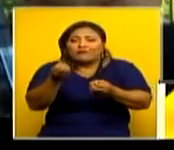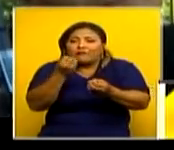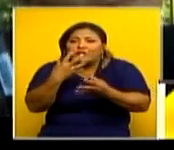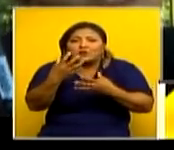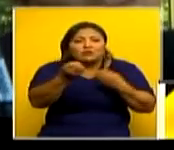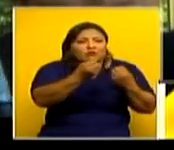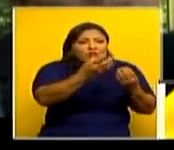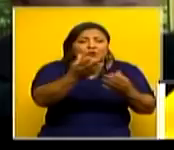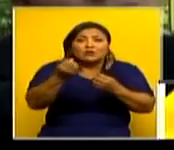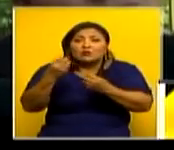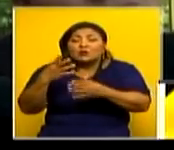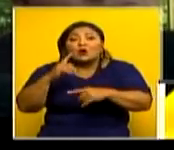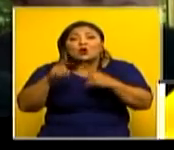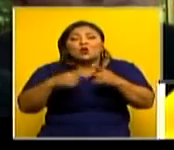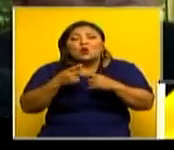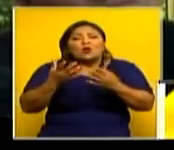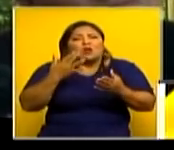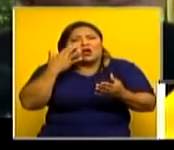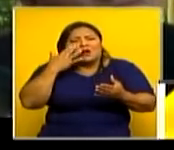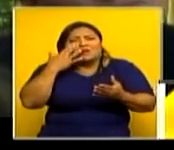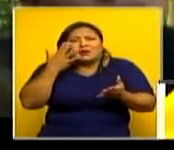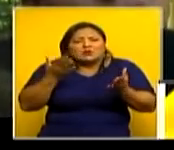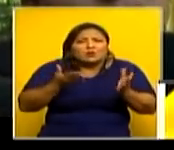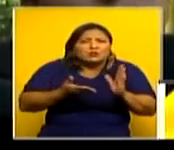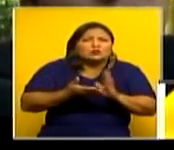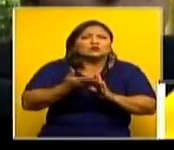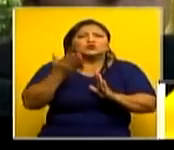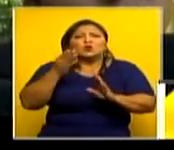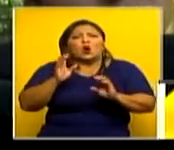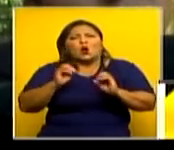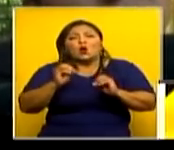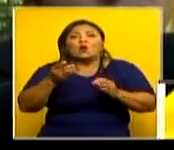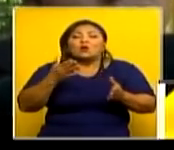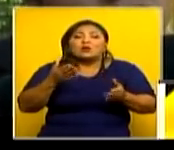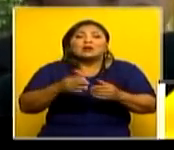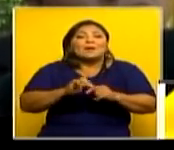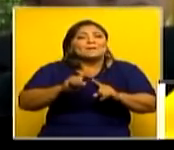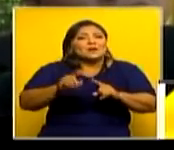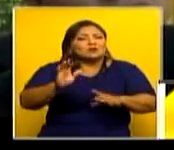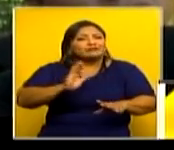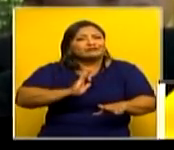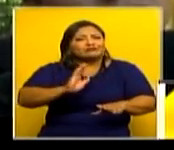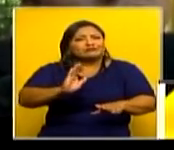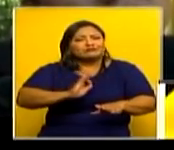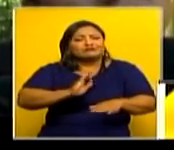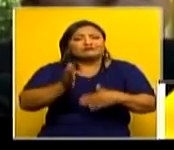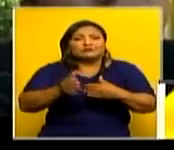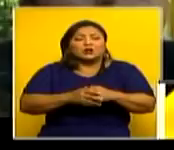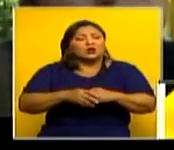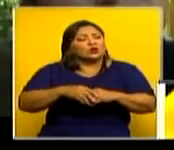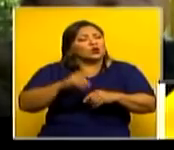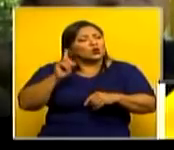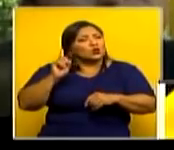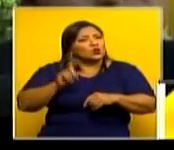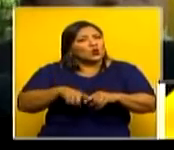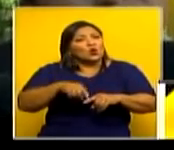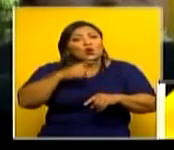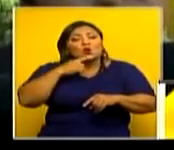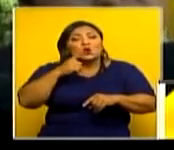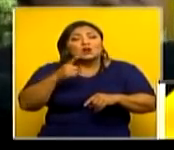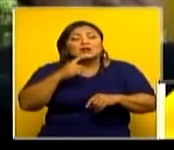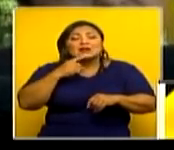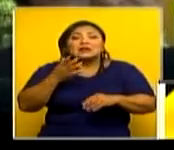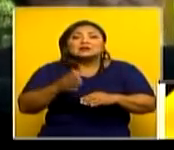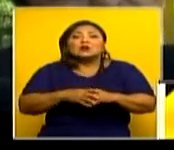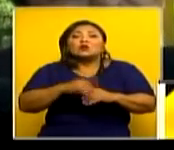cuando existan problemas de especulación, pero técnicamente no debería haber ningún riesgo